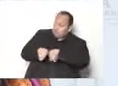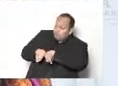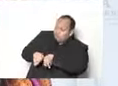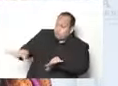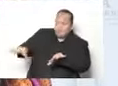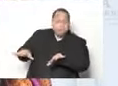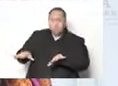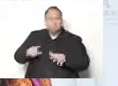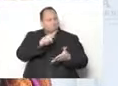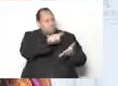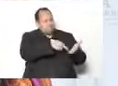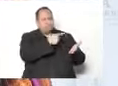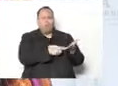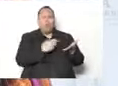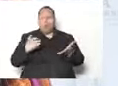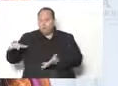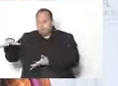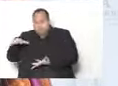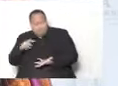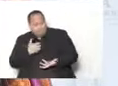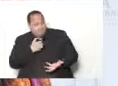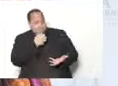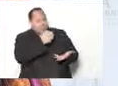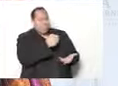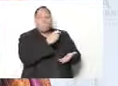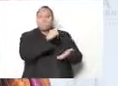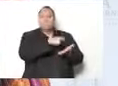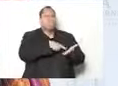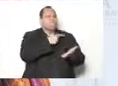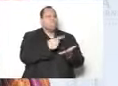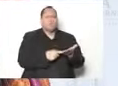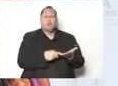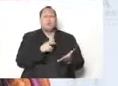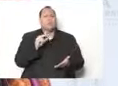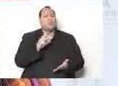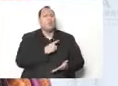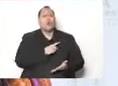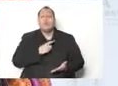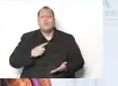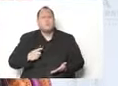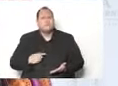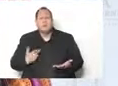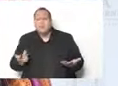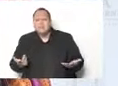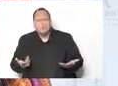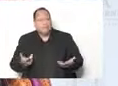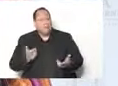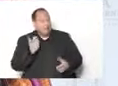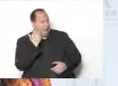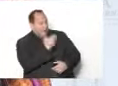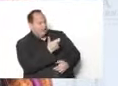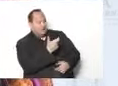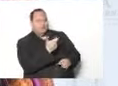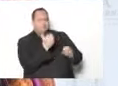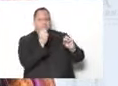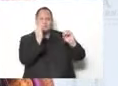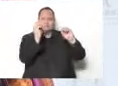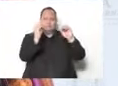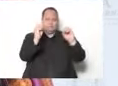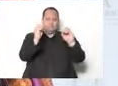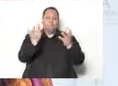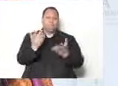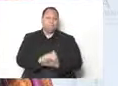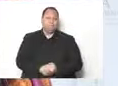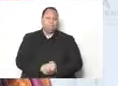en lo correspondiente al fideicomiso, sin que tengamos que entregar alguna indemnización, lo